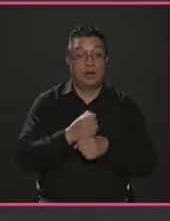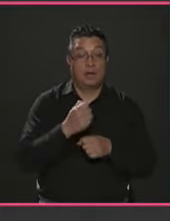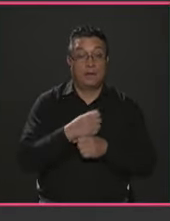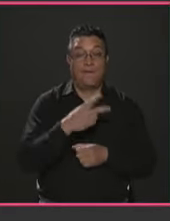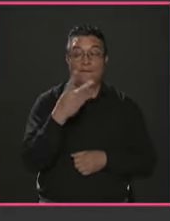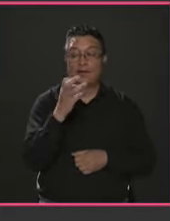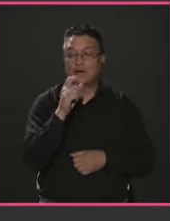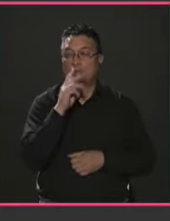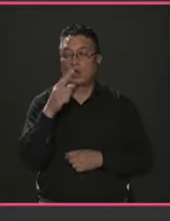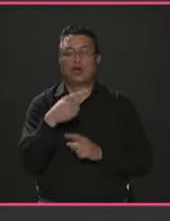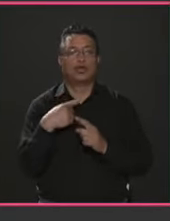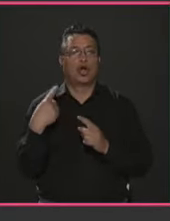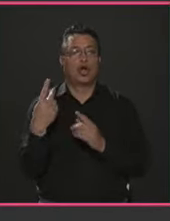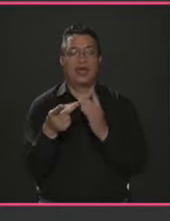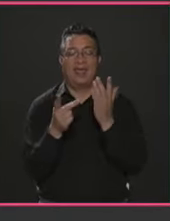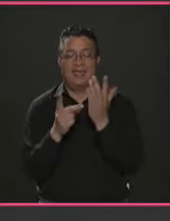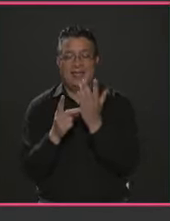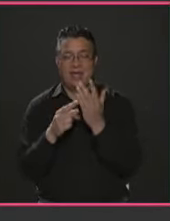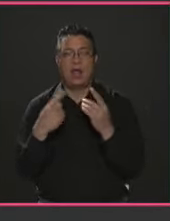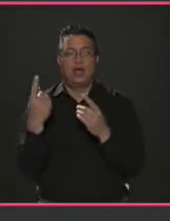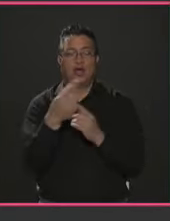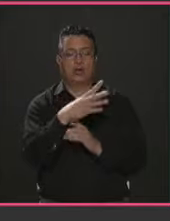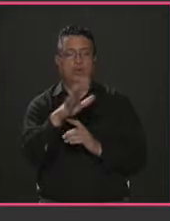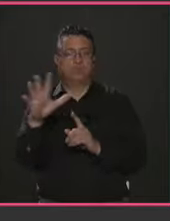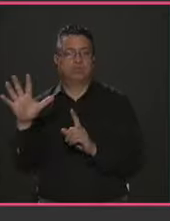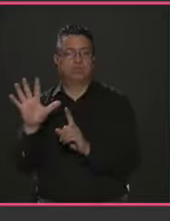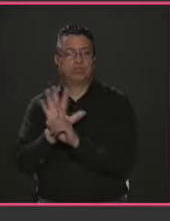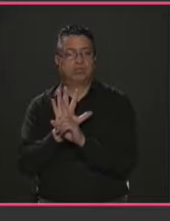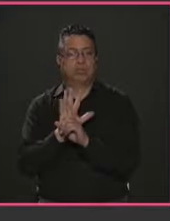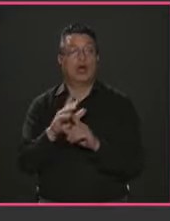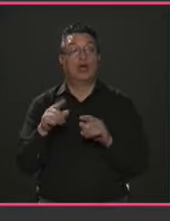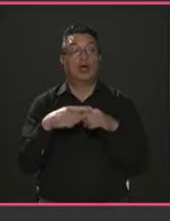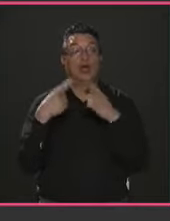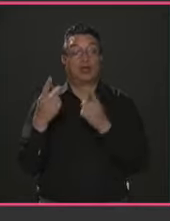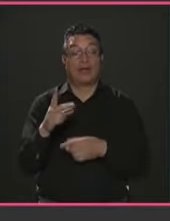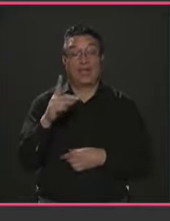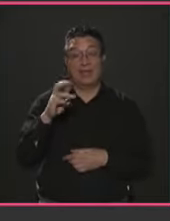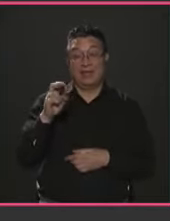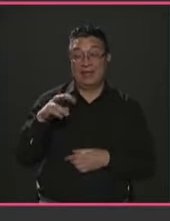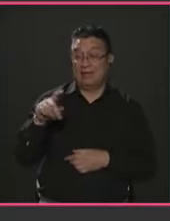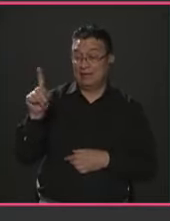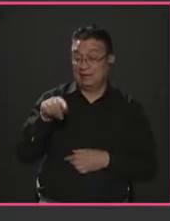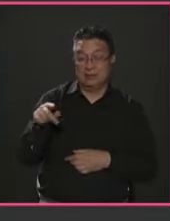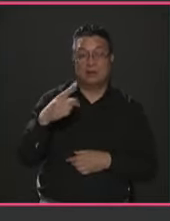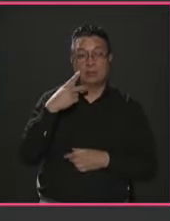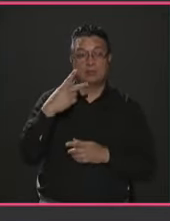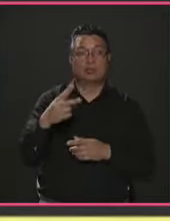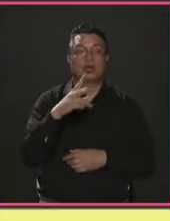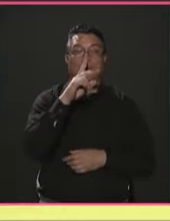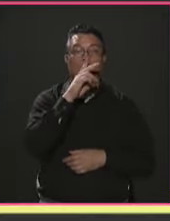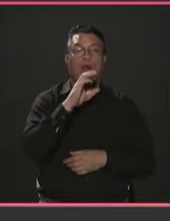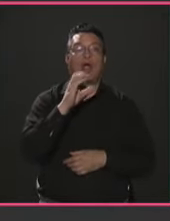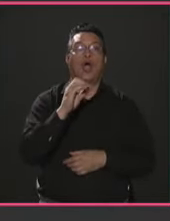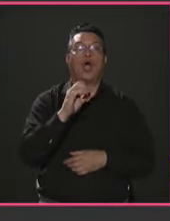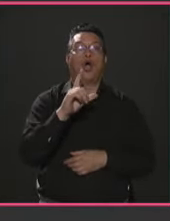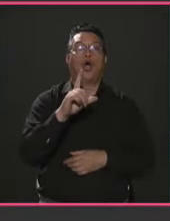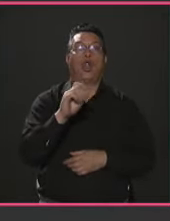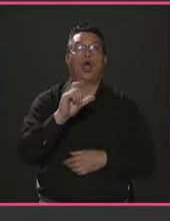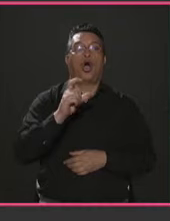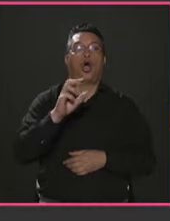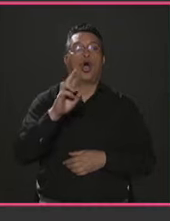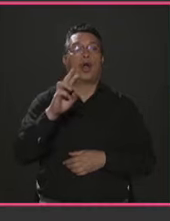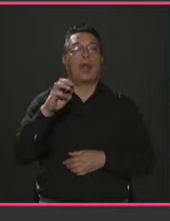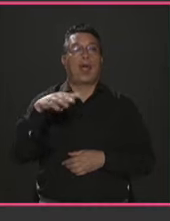entorno digital que tenía Denise a sus espaldas y además teníamos esta otra Denise Que aparecía como un holograma cierto que era como este